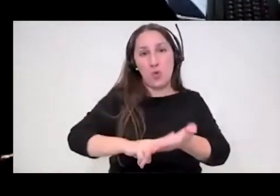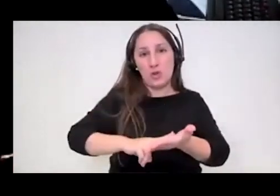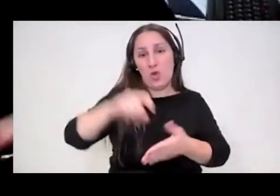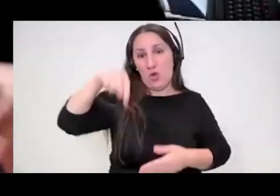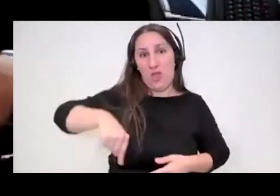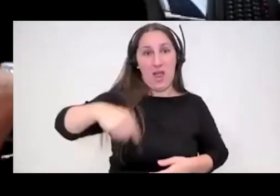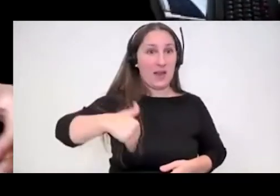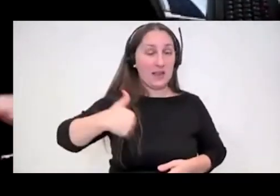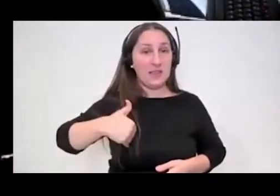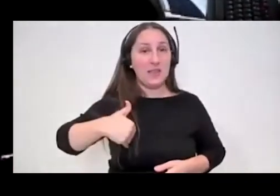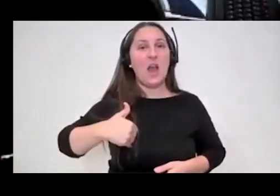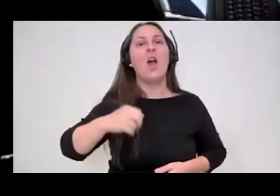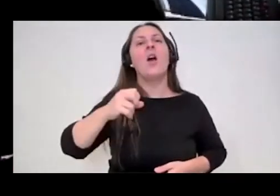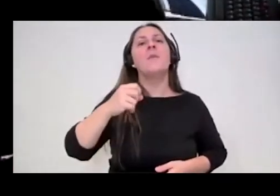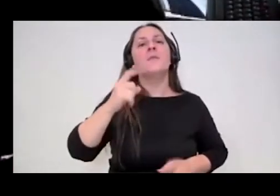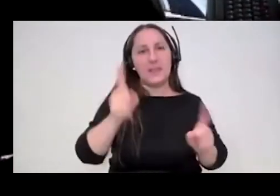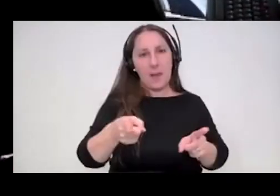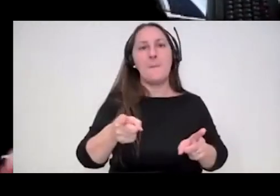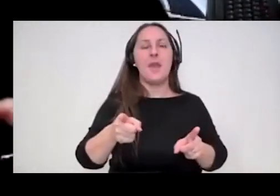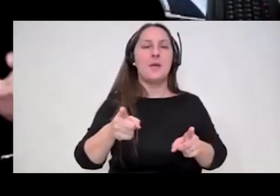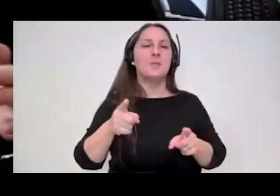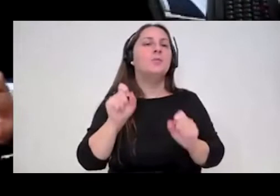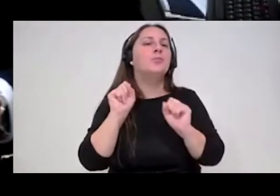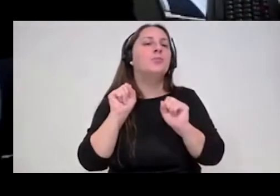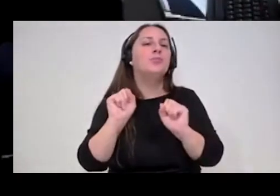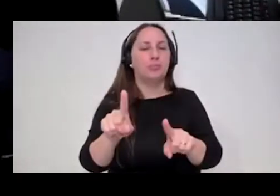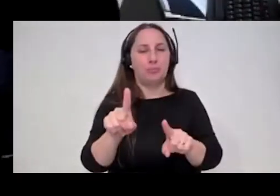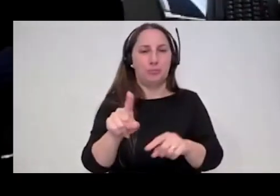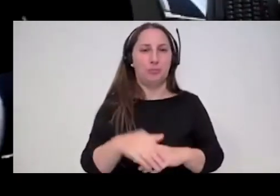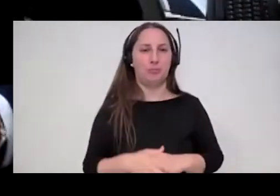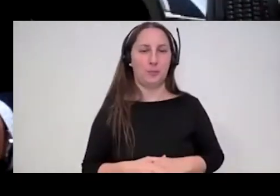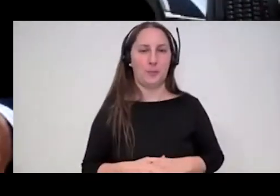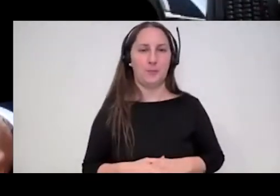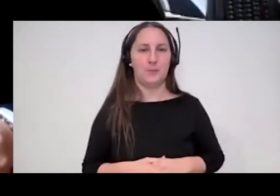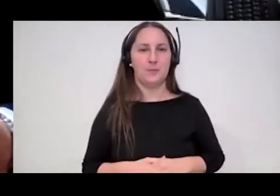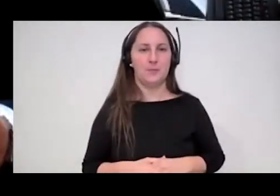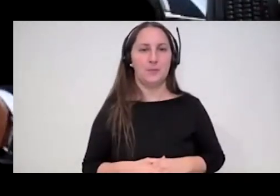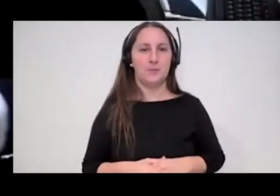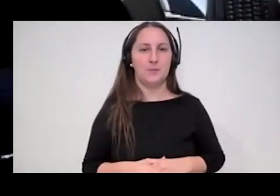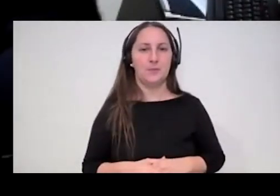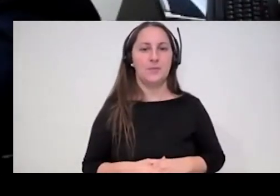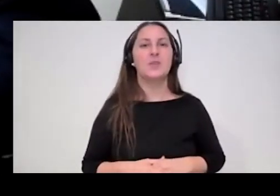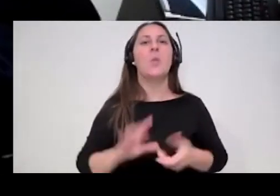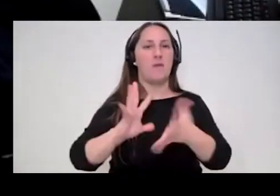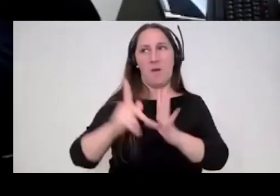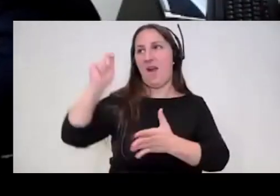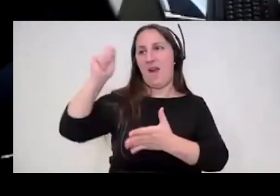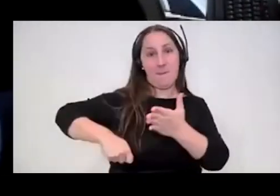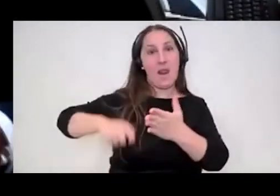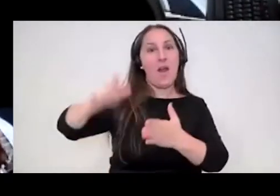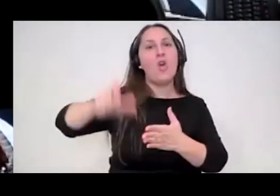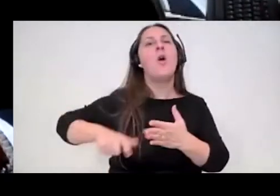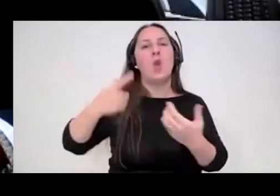Pongo también de alguna forma Supara, que sí también tiene un empleador, pero representa el convenio